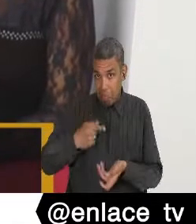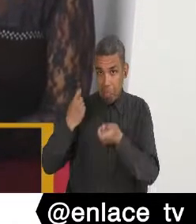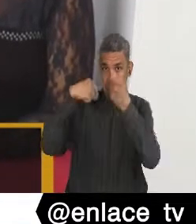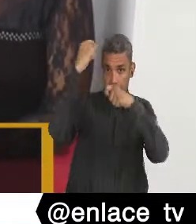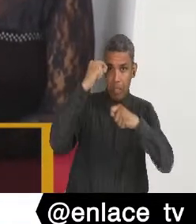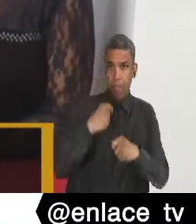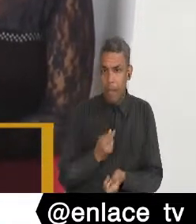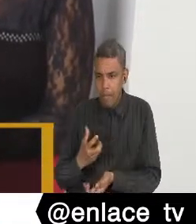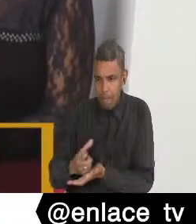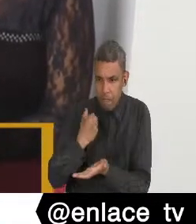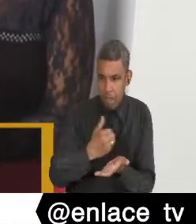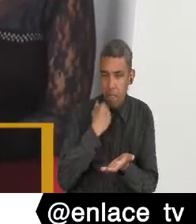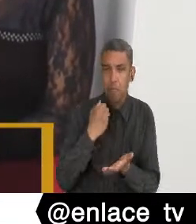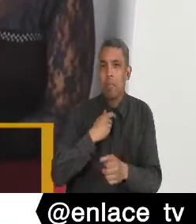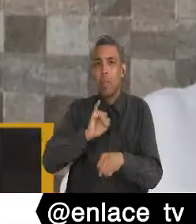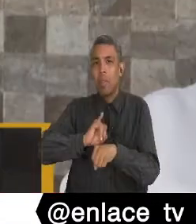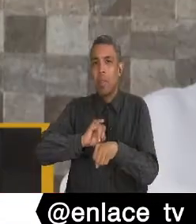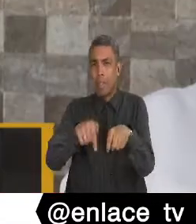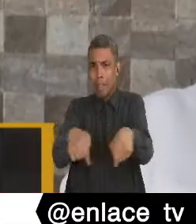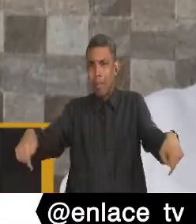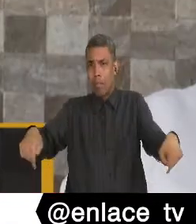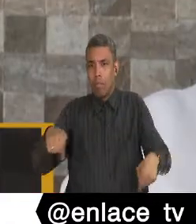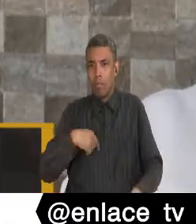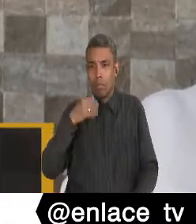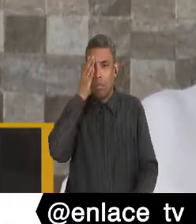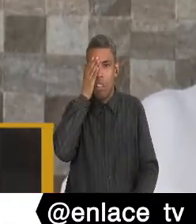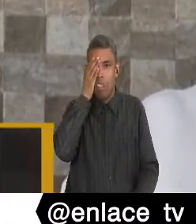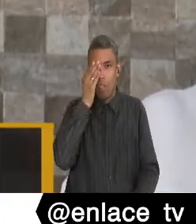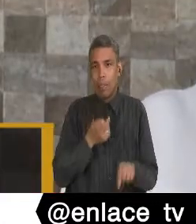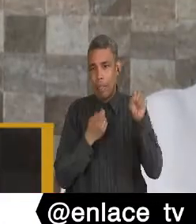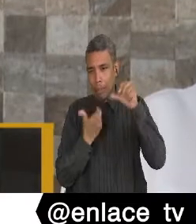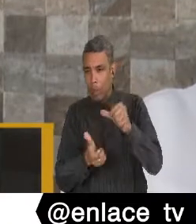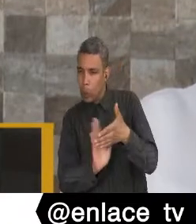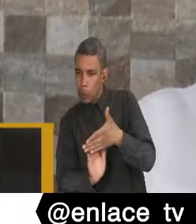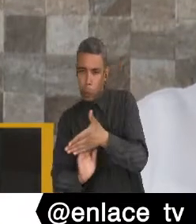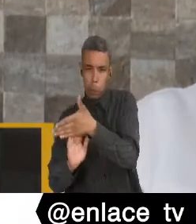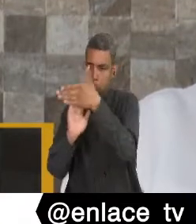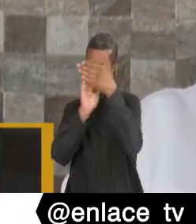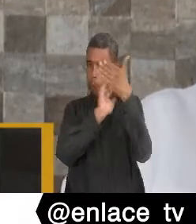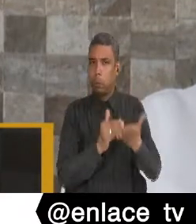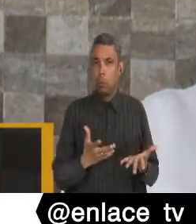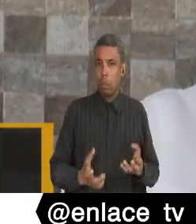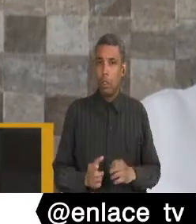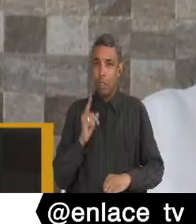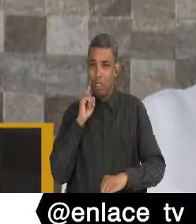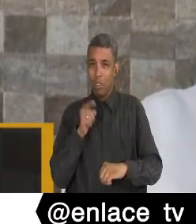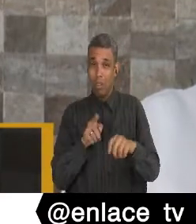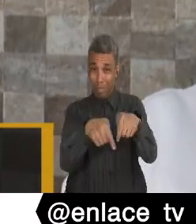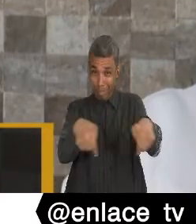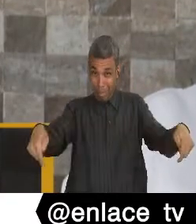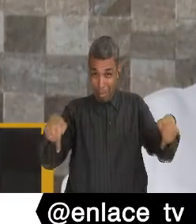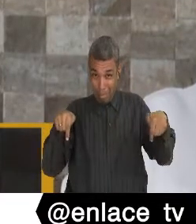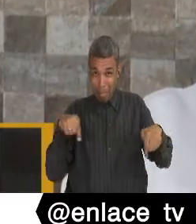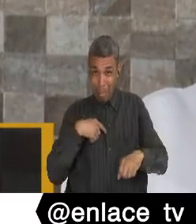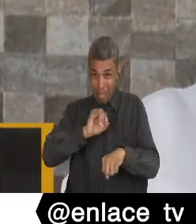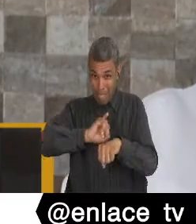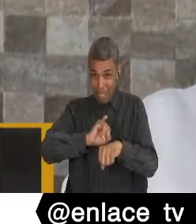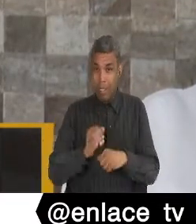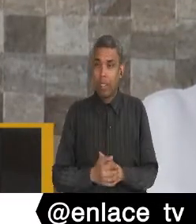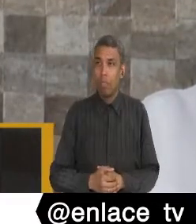en el mejoramiento de esta capilla. La capilla en ese momento está padeciendo de una reestructuración, las estructuras de